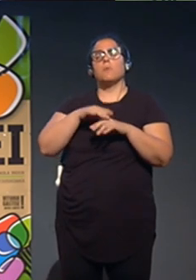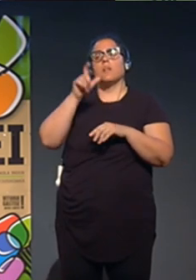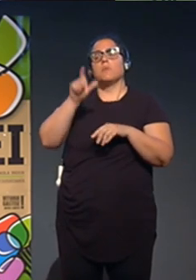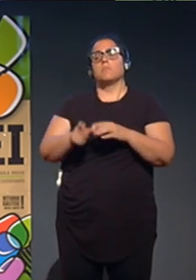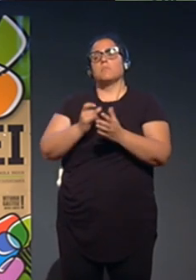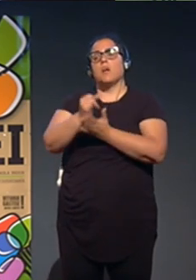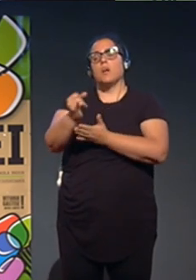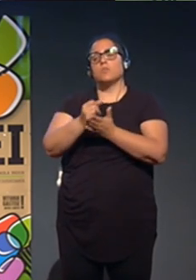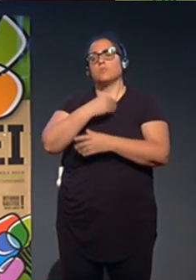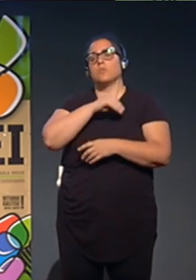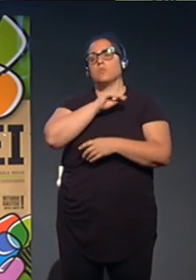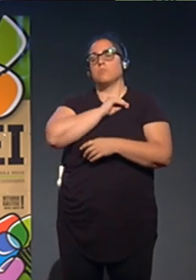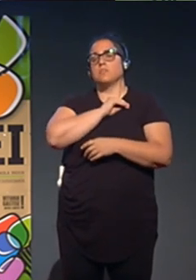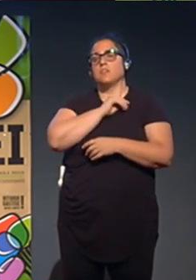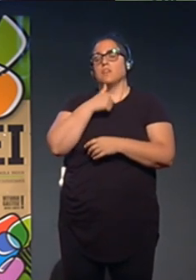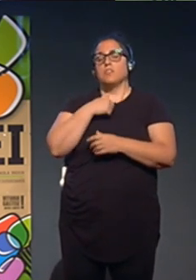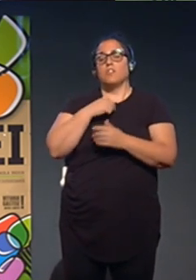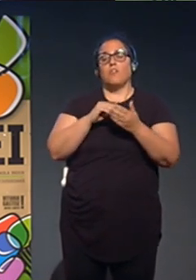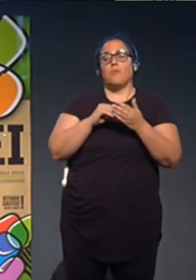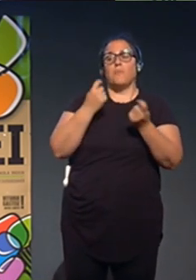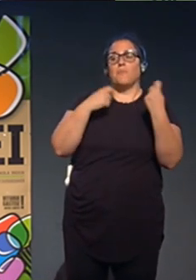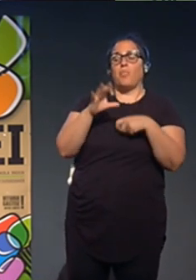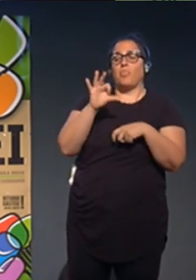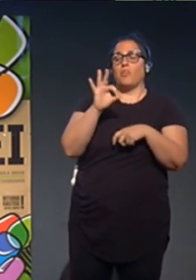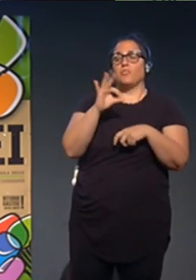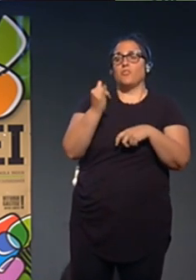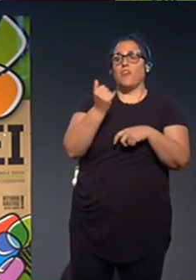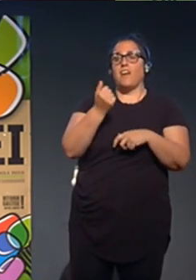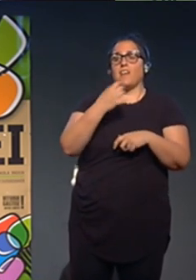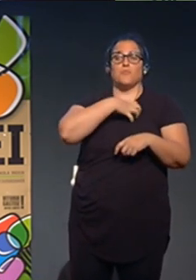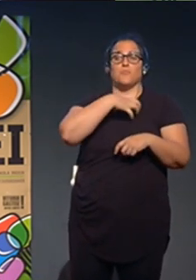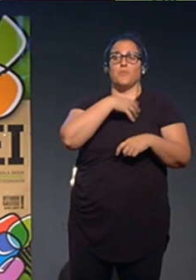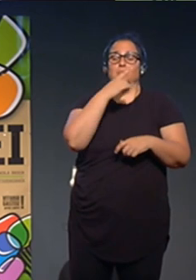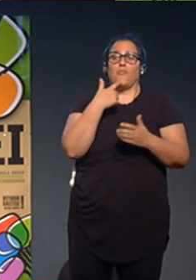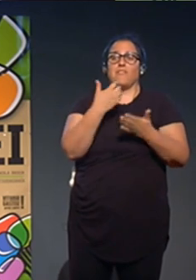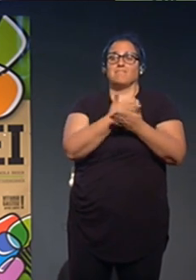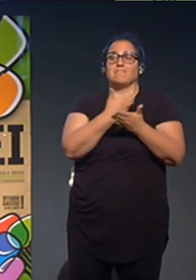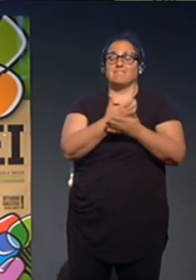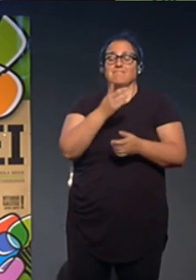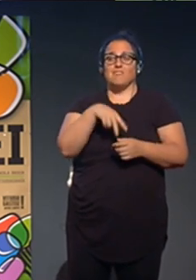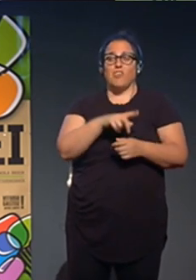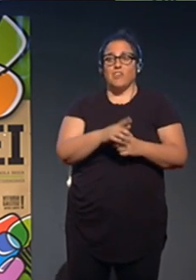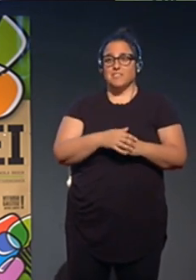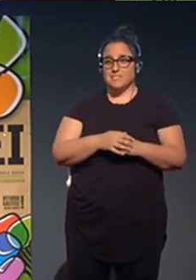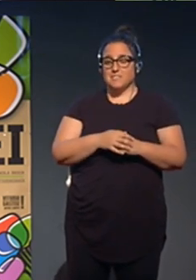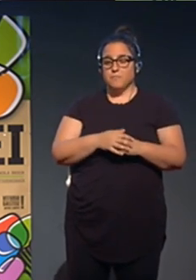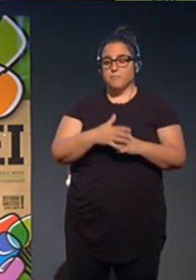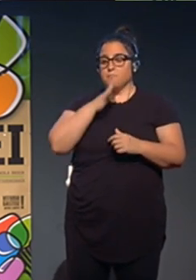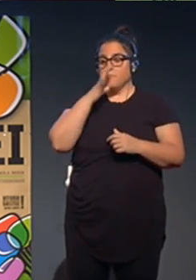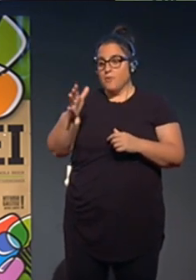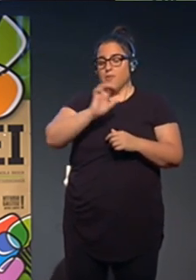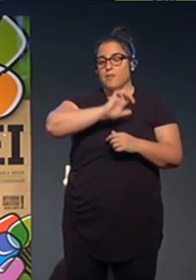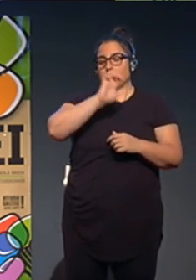porque él no puede vender sus hojas pues no es rentable qué está pasando aquí pues que en un caso se han puesto como es en Europa una